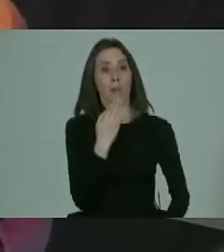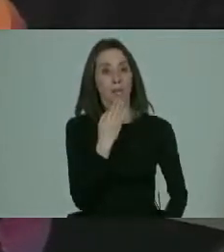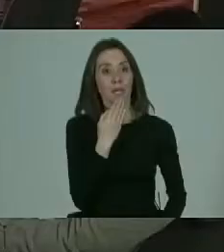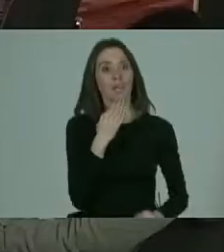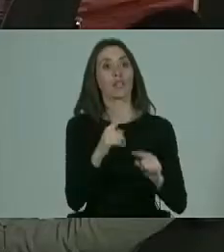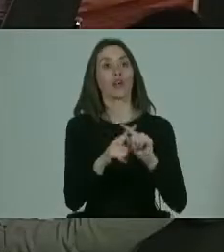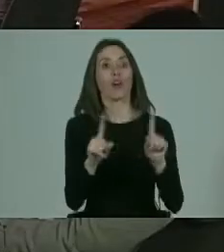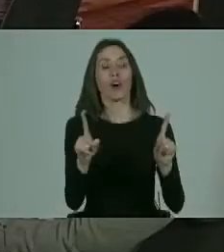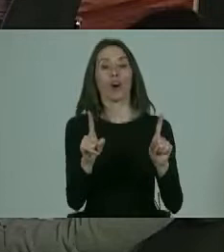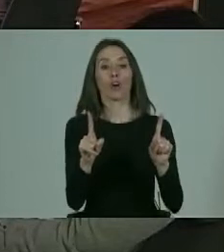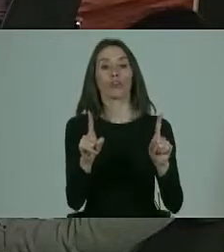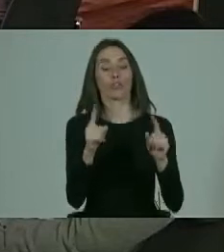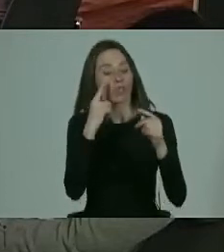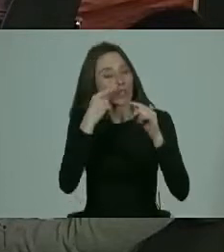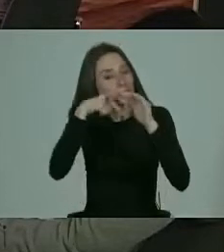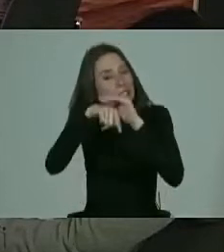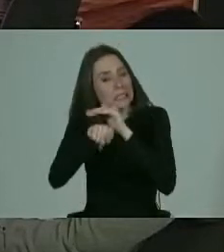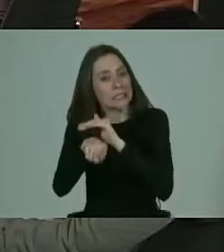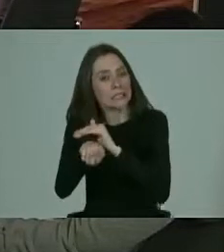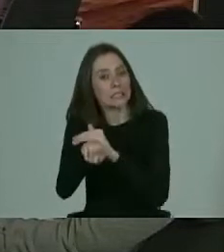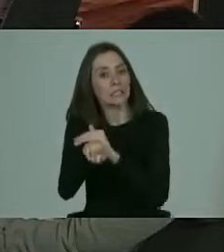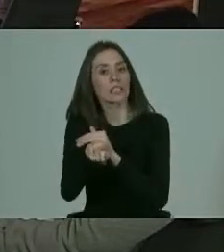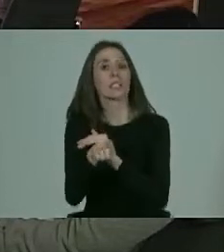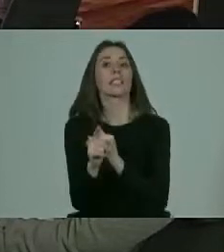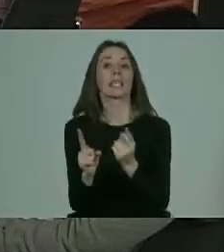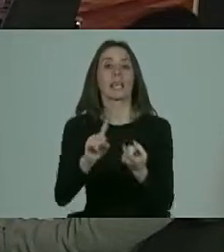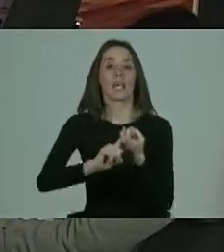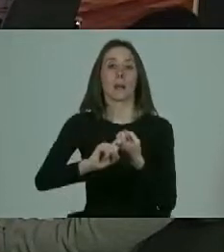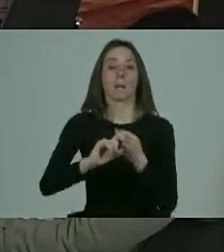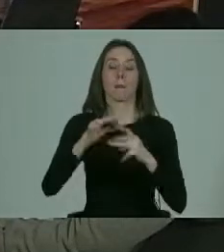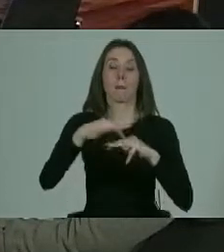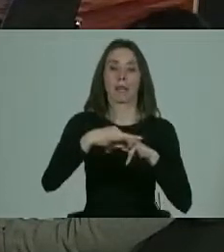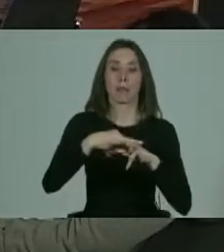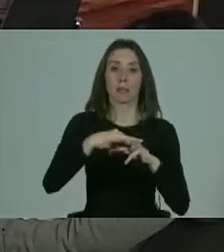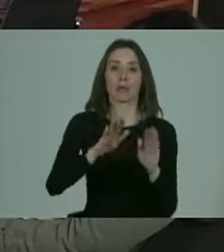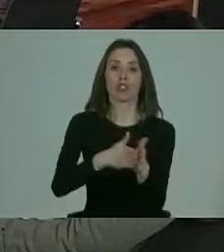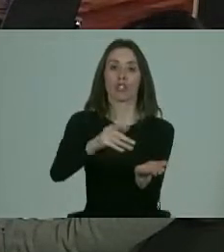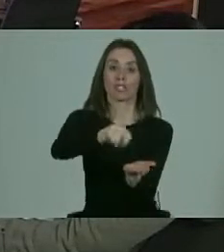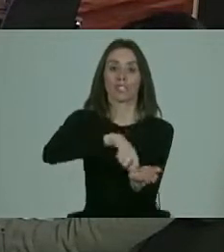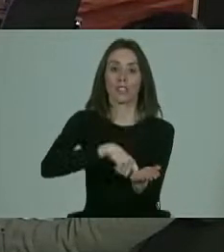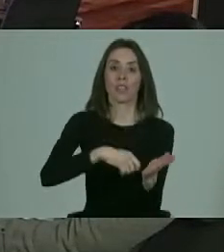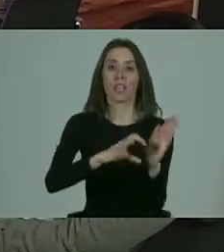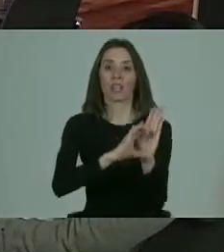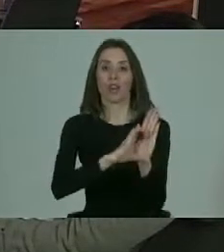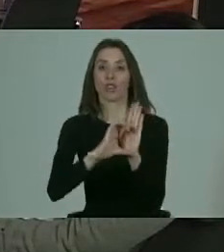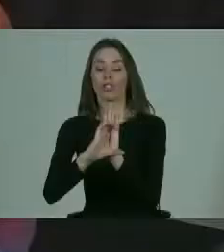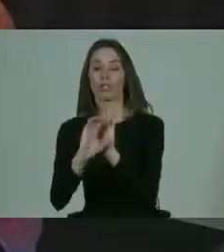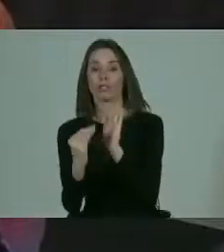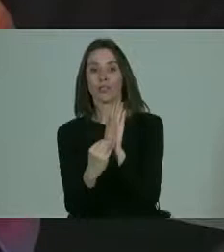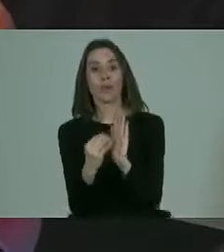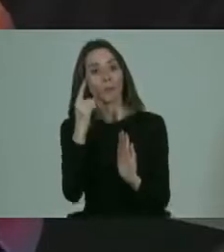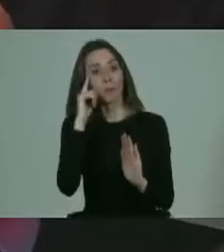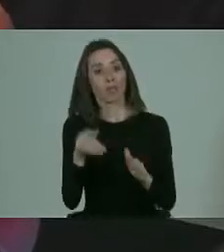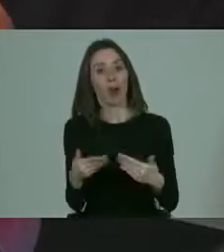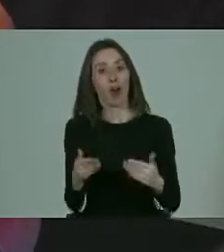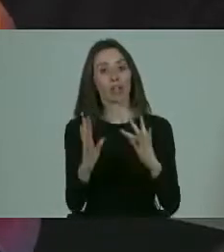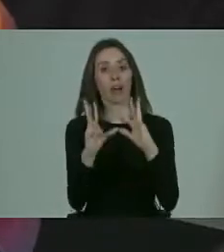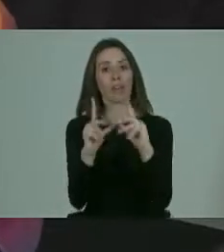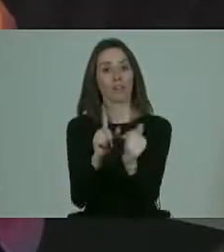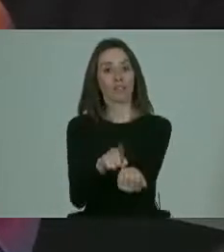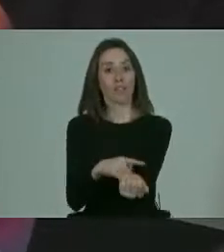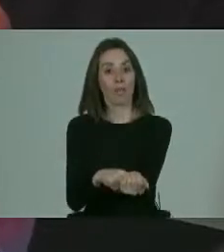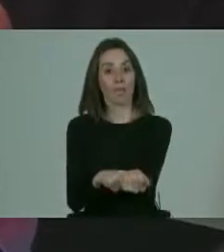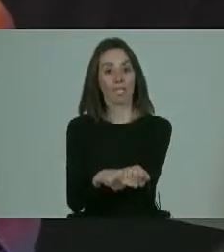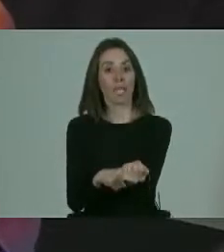entrar en otro tipo de adquisiciones que efectivamente es el matrimonio matrimonio civil está establecido nuestro código civil pero en la actualidad las familias están